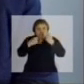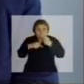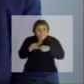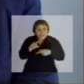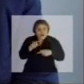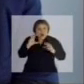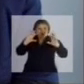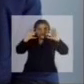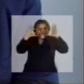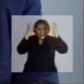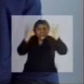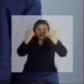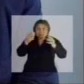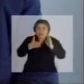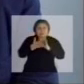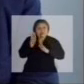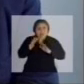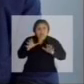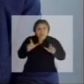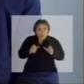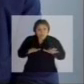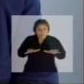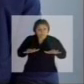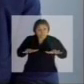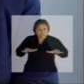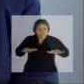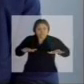Pero el hecho es que la violencia campea